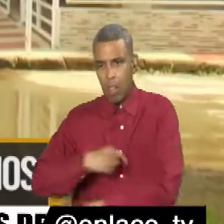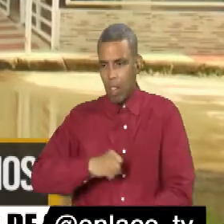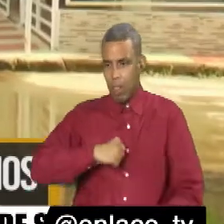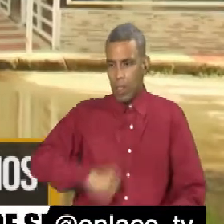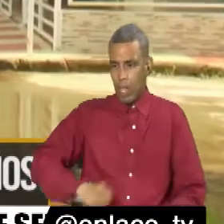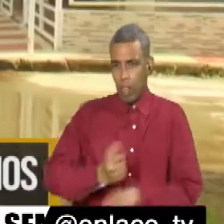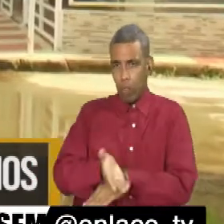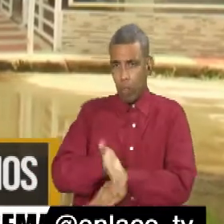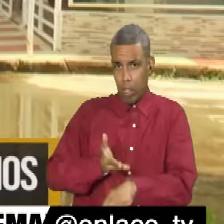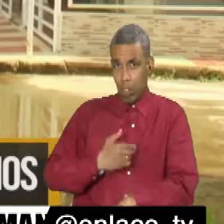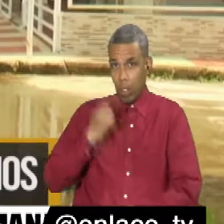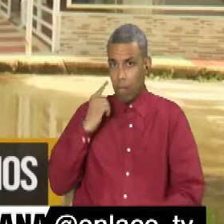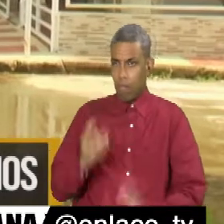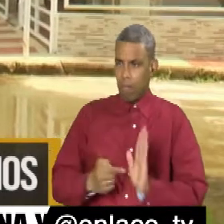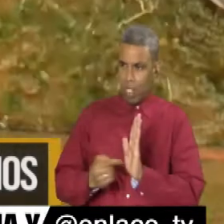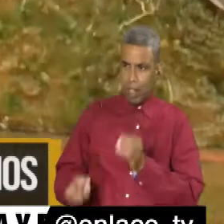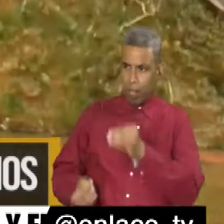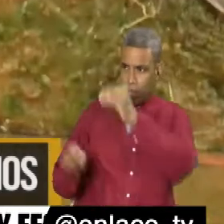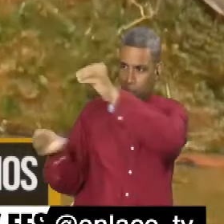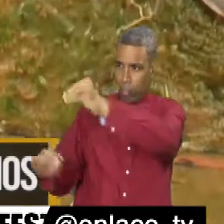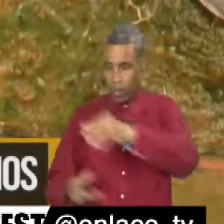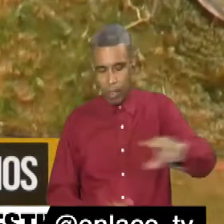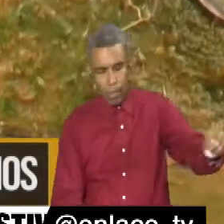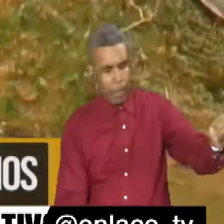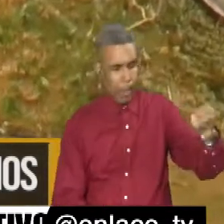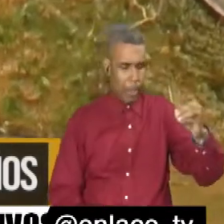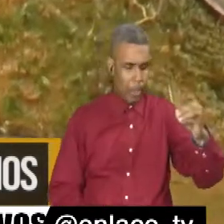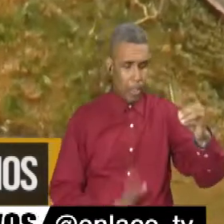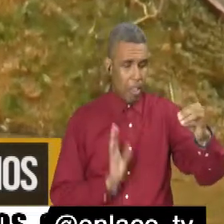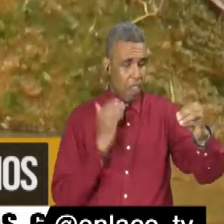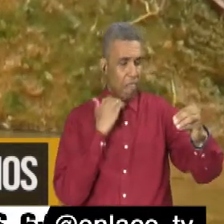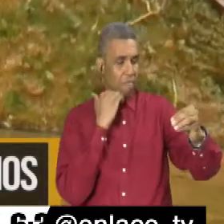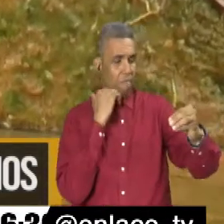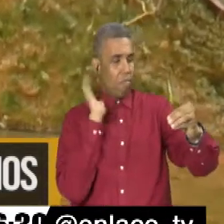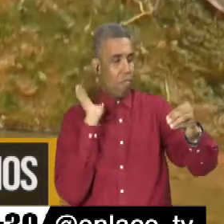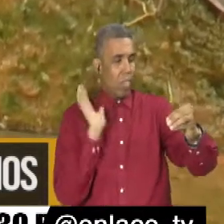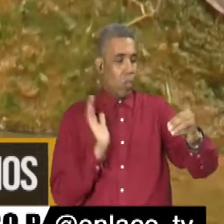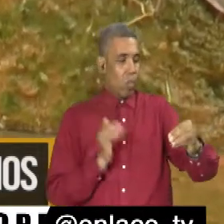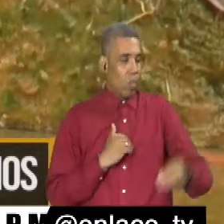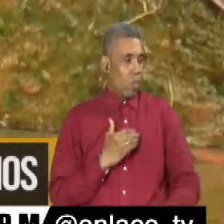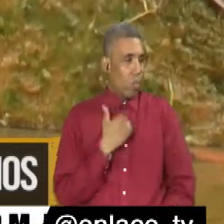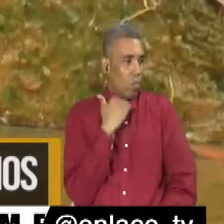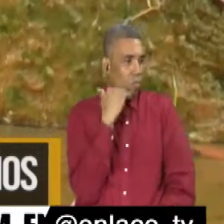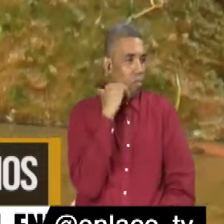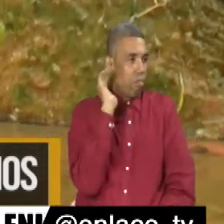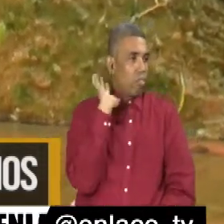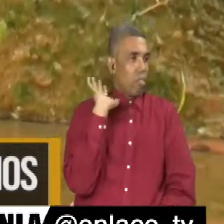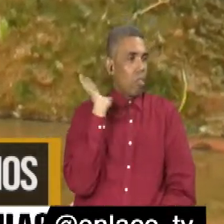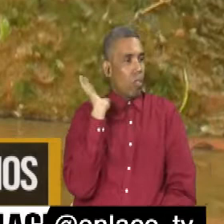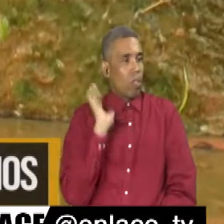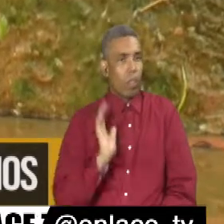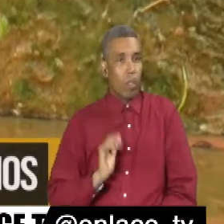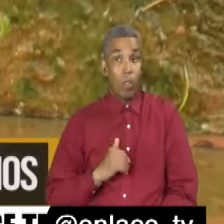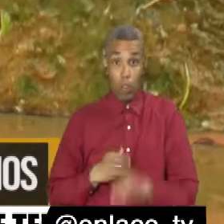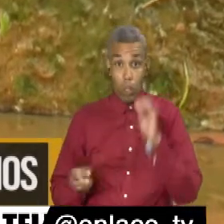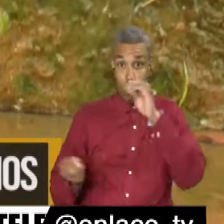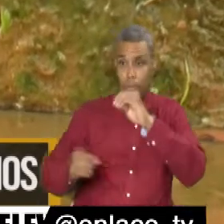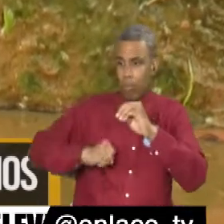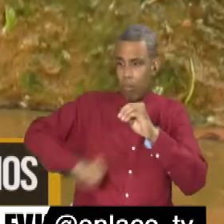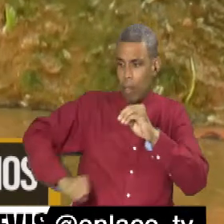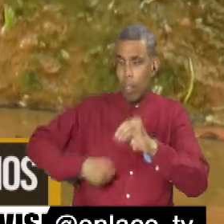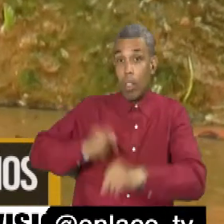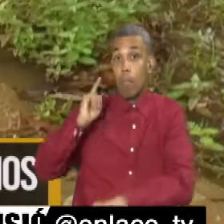ha manifestado la inquietud también, y ella me decía que ella tenía desconocimiento del caso. Yo le llevo los derechos de peticiones y entonces ella me dice,